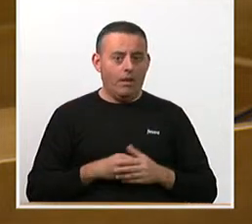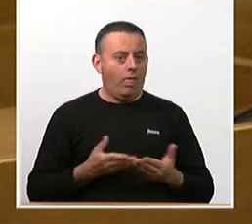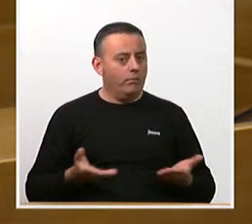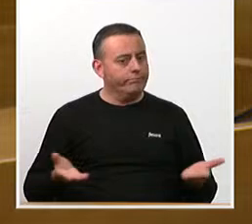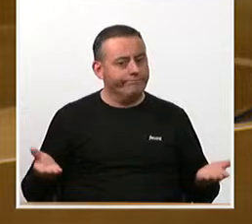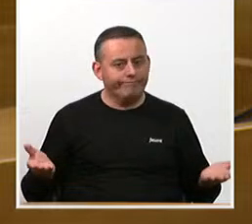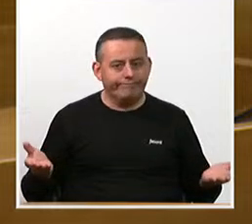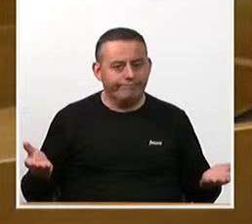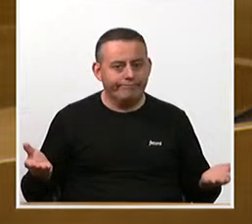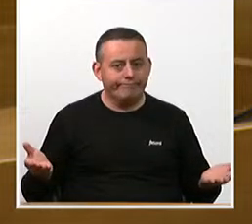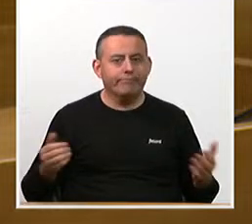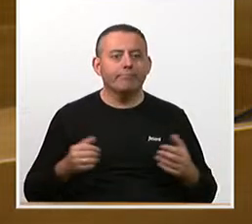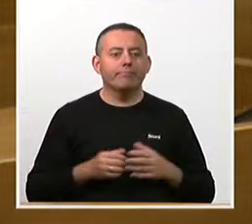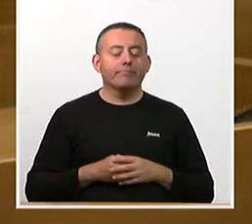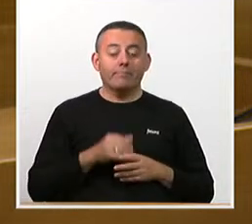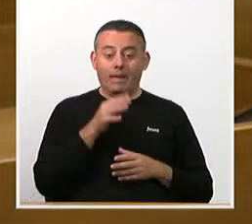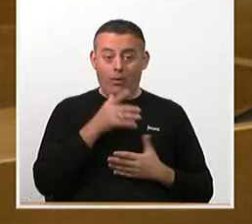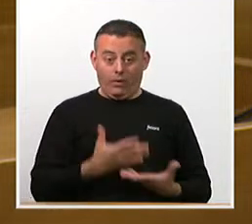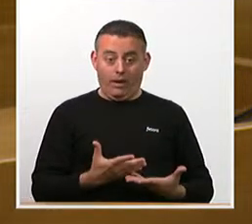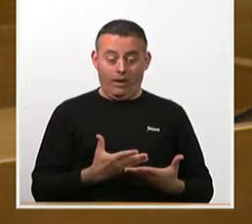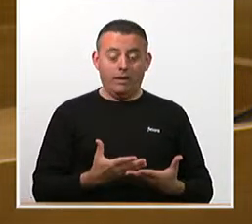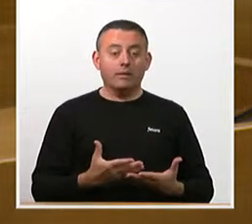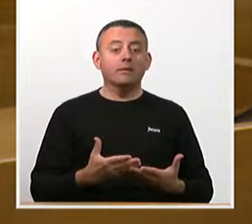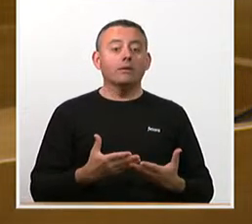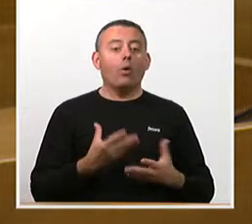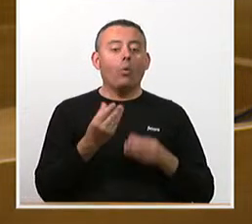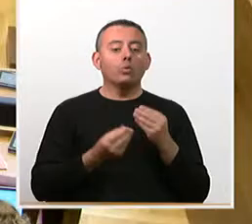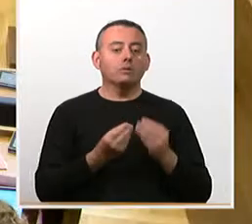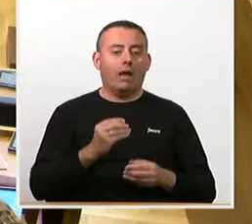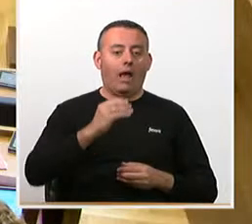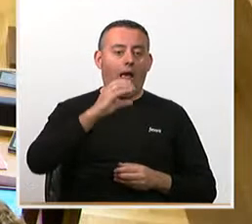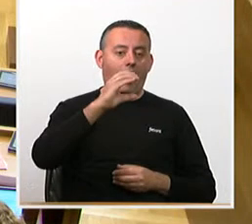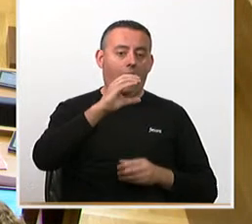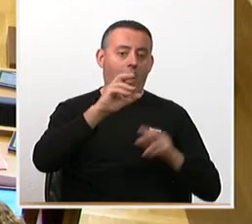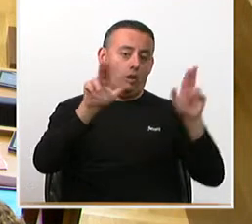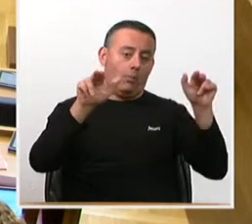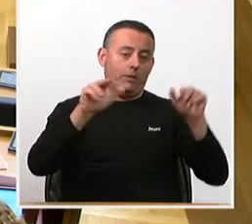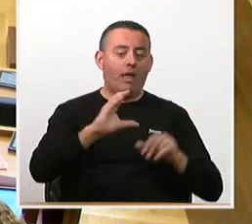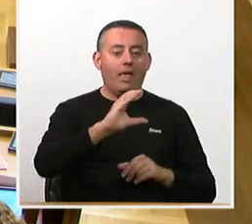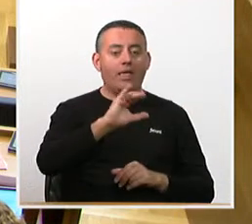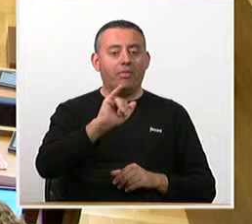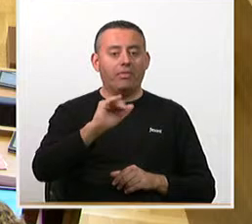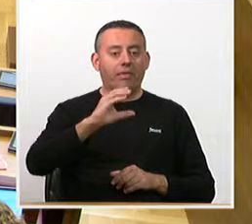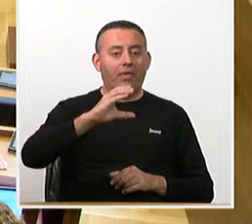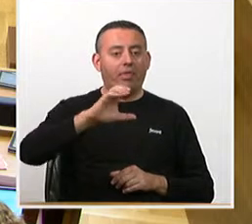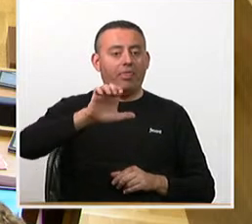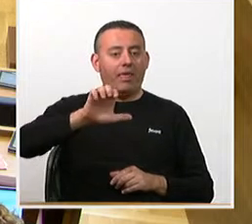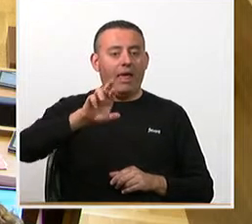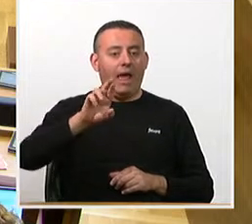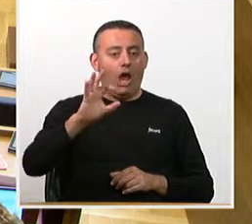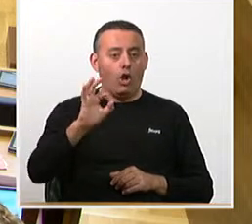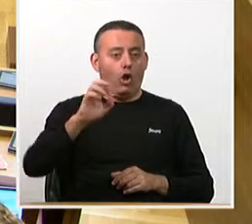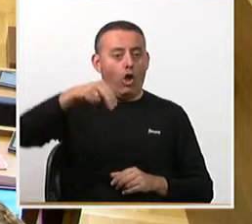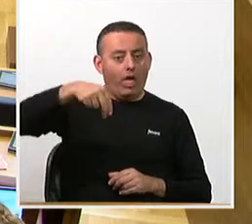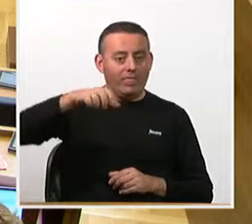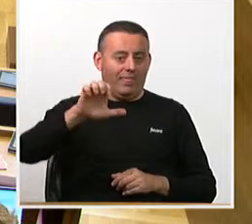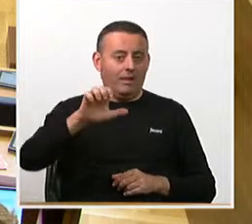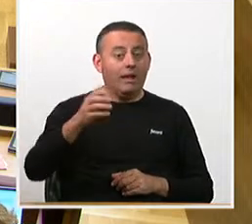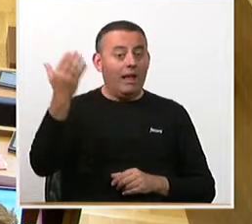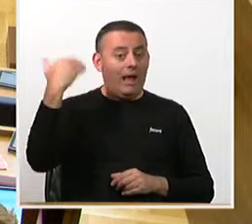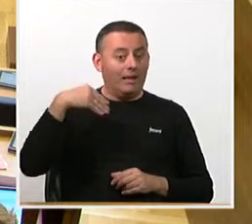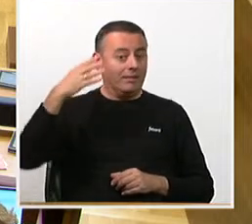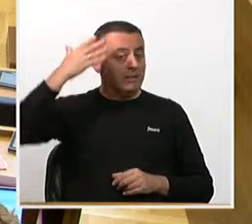sustituye al actual cicerone porque la exc consellera Bravo quería un programa informático que fuese una seña de